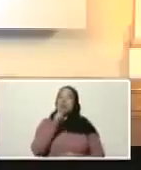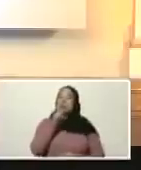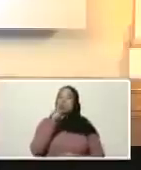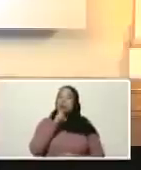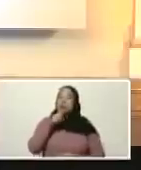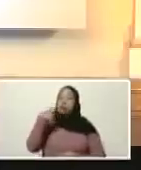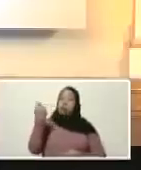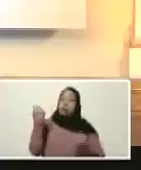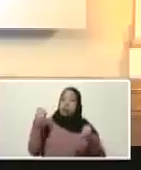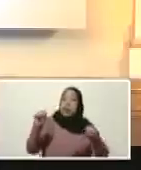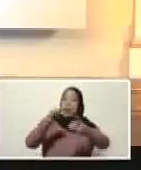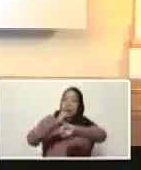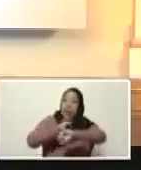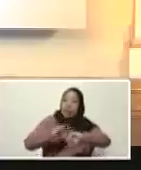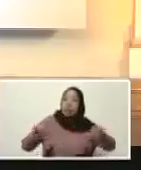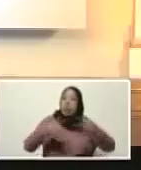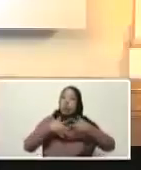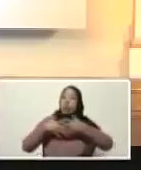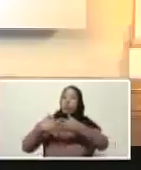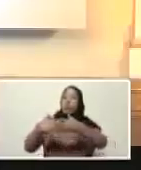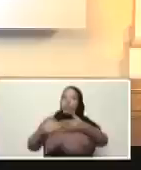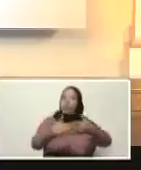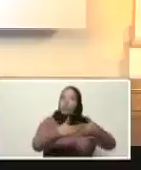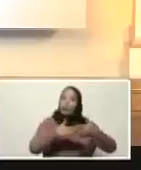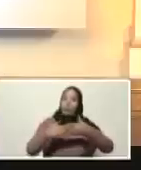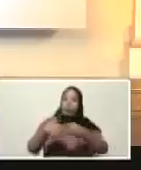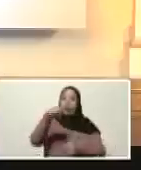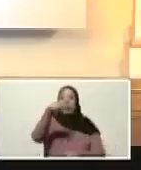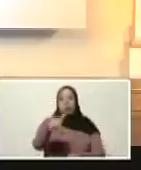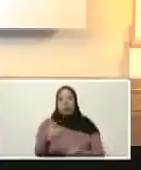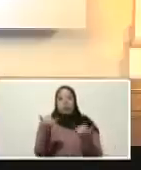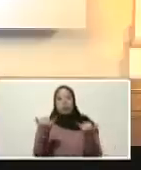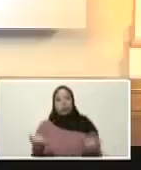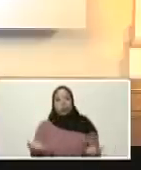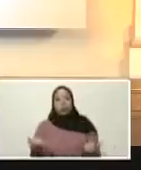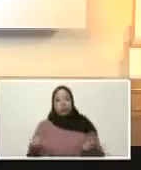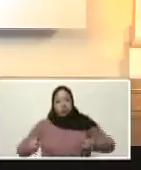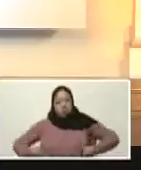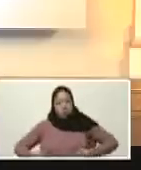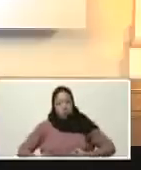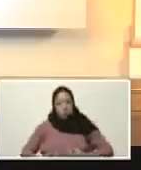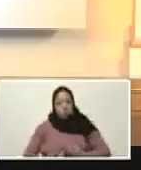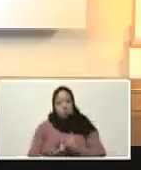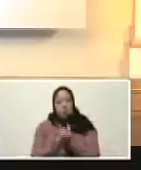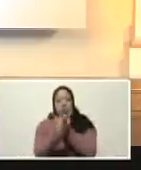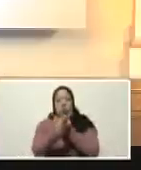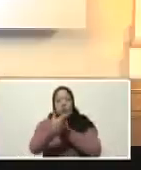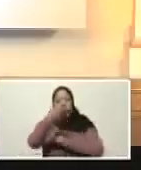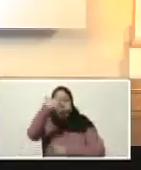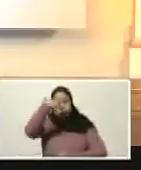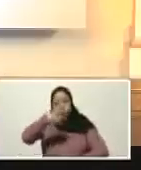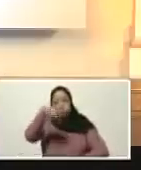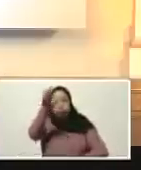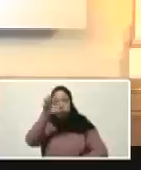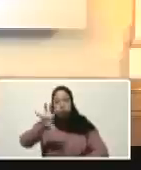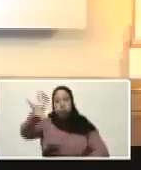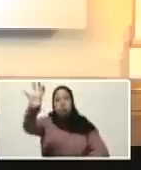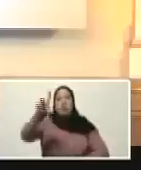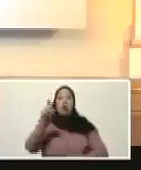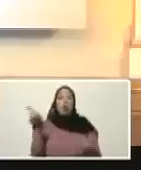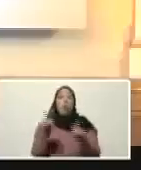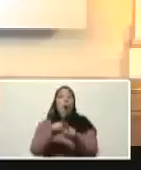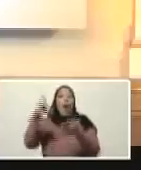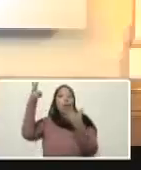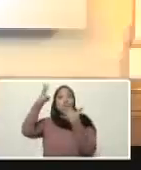grandes imperialismos. En ese sentido, el espíritu patrio debe estar tenso como el arco de los pueblos